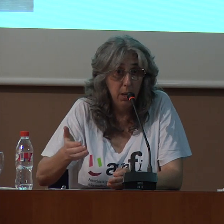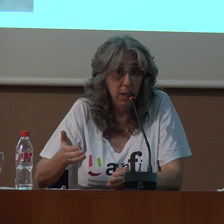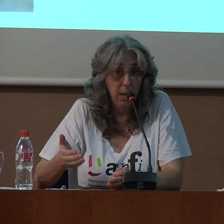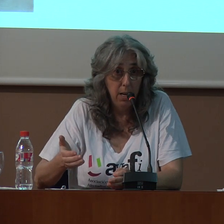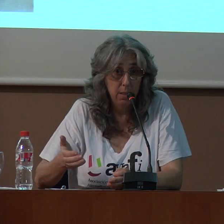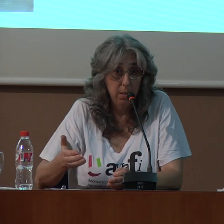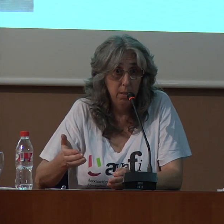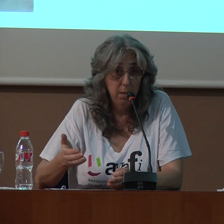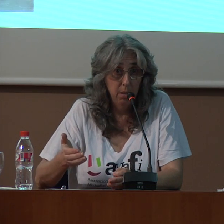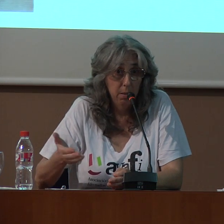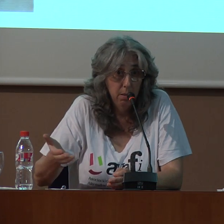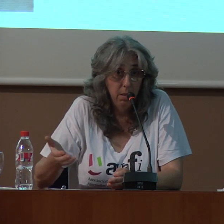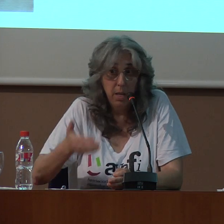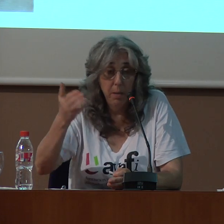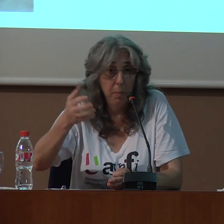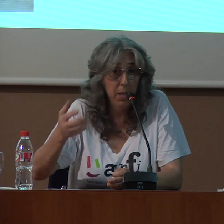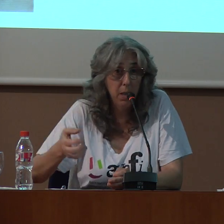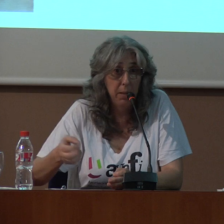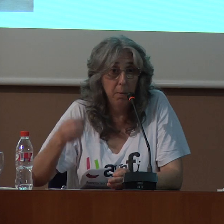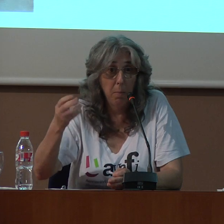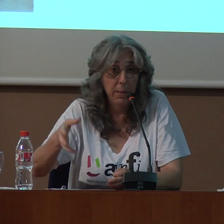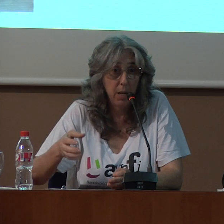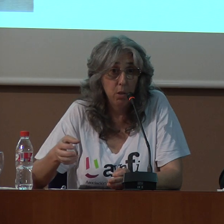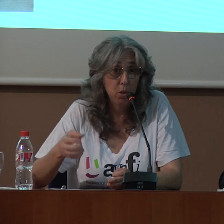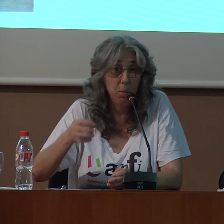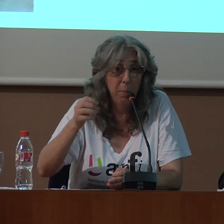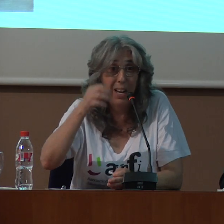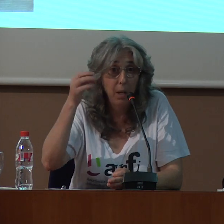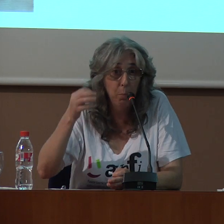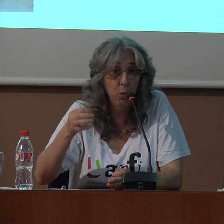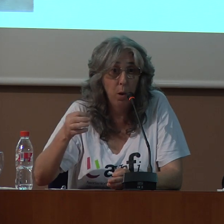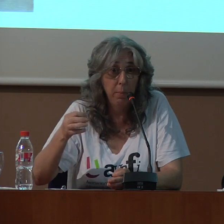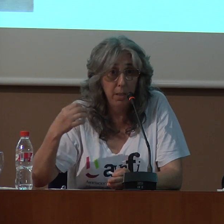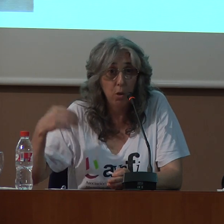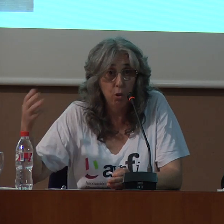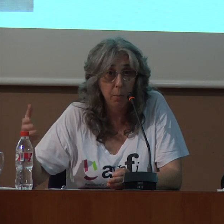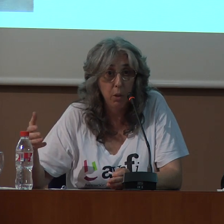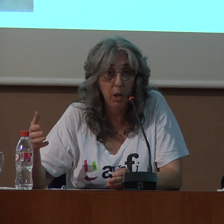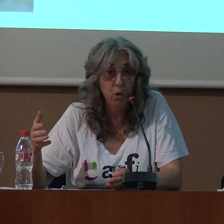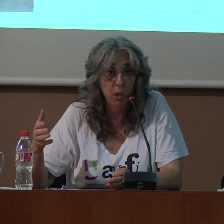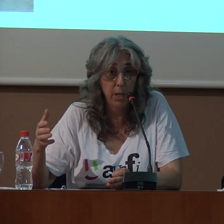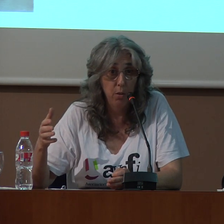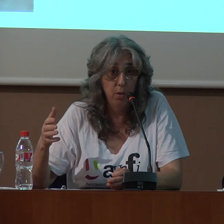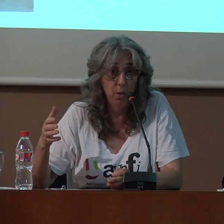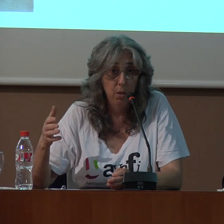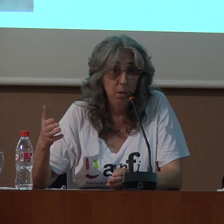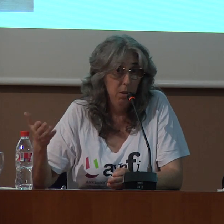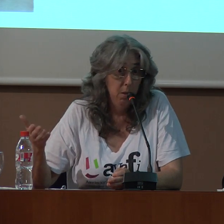tipo de quejas. Nadie viene y me dice, Minerva, me ha pasado esto. Y si me viene alguien puntualmente, yo lo transmito a quien